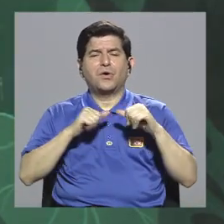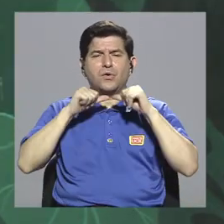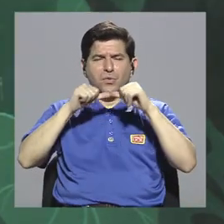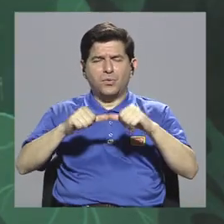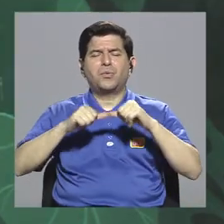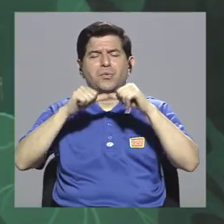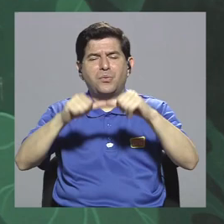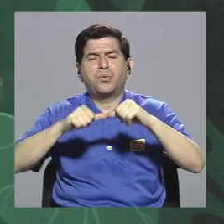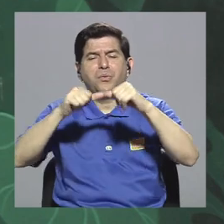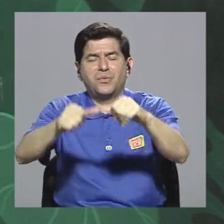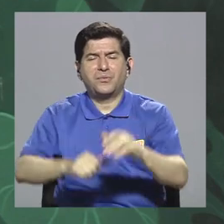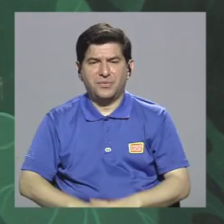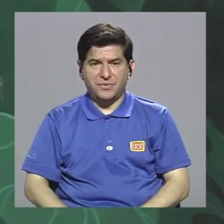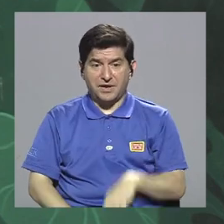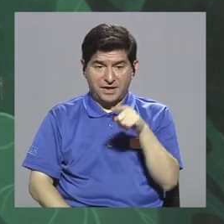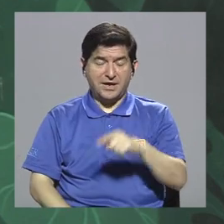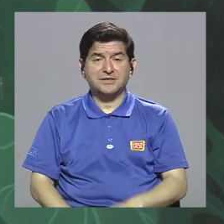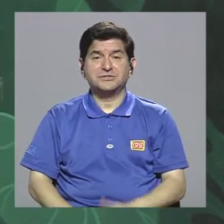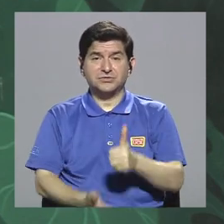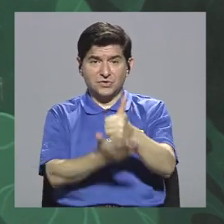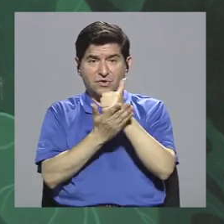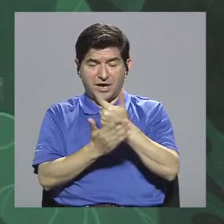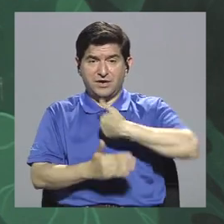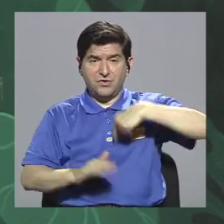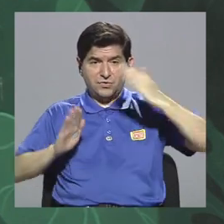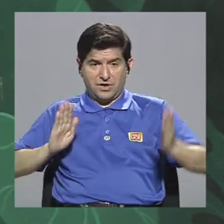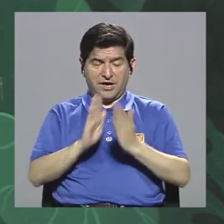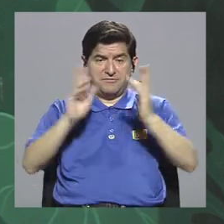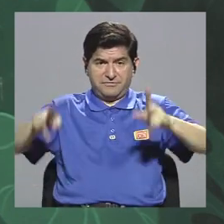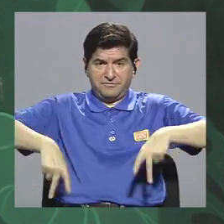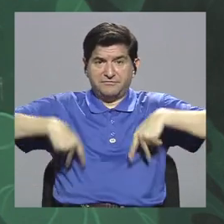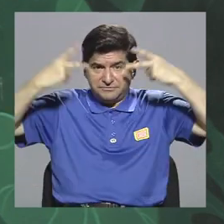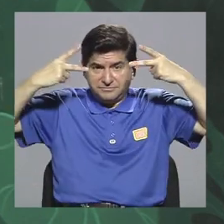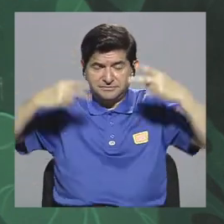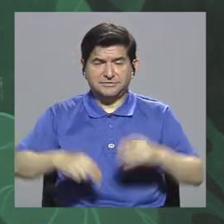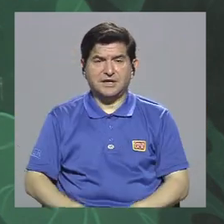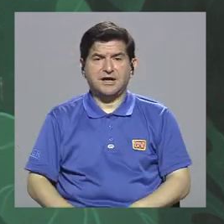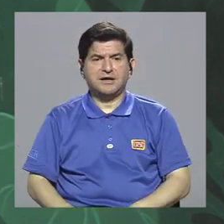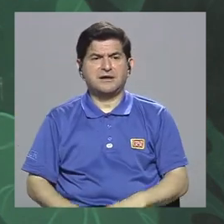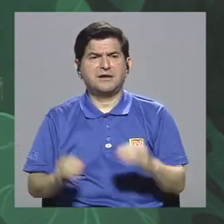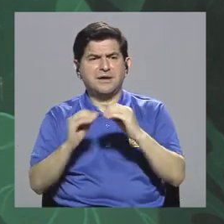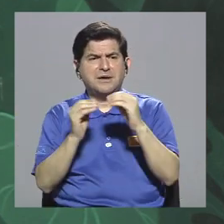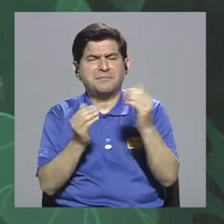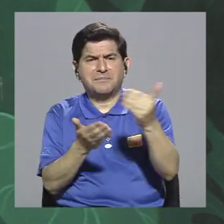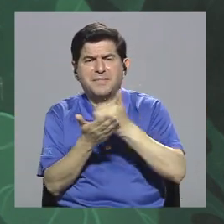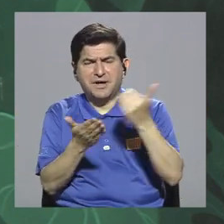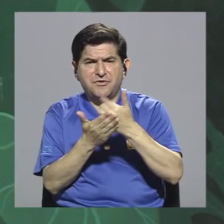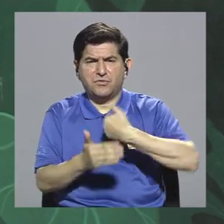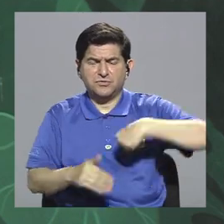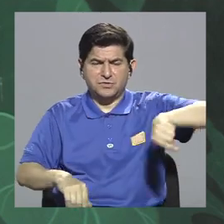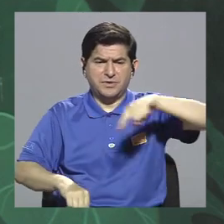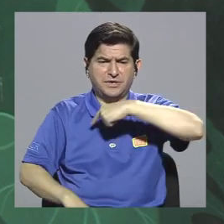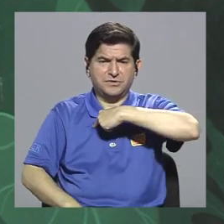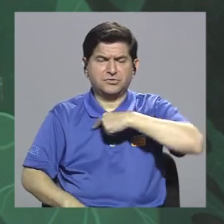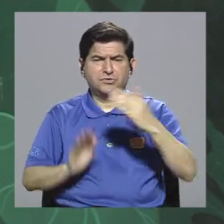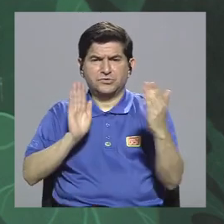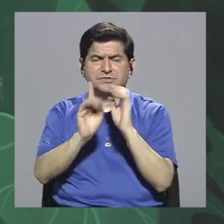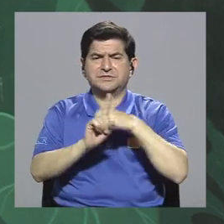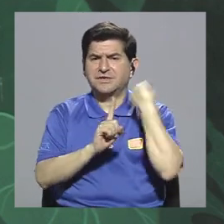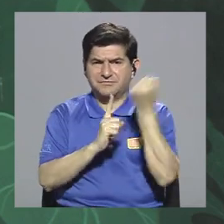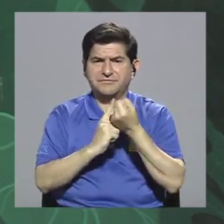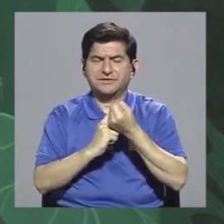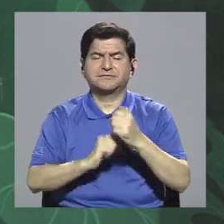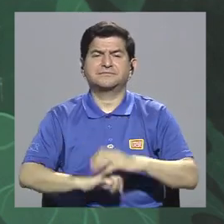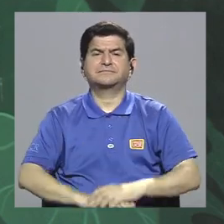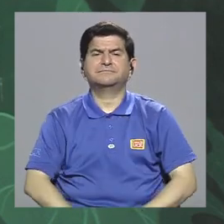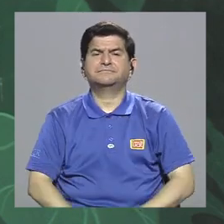buena comunicación, la resiliencia, todas esas son cosas tipos que nos van volviendo más resistentes a los embates de la vida y nos van dotando